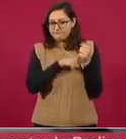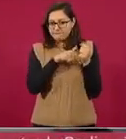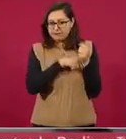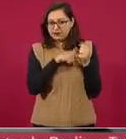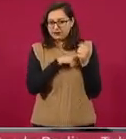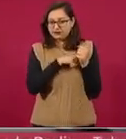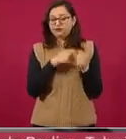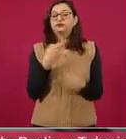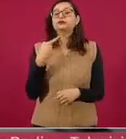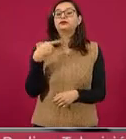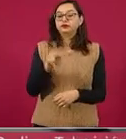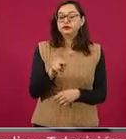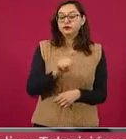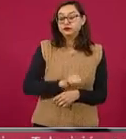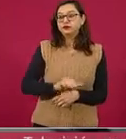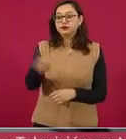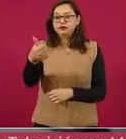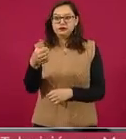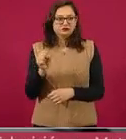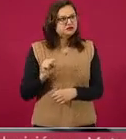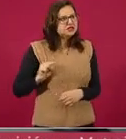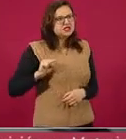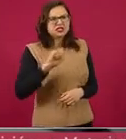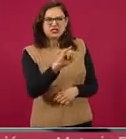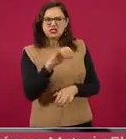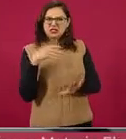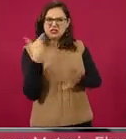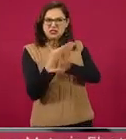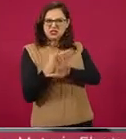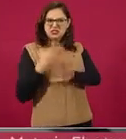que ya sabemos, ¿no?